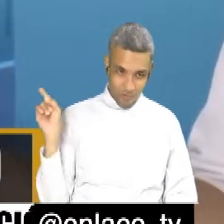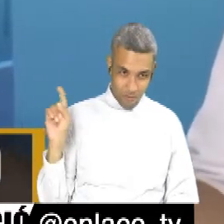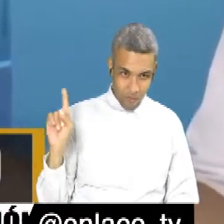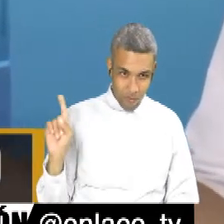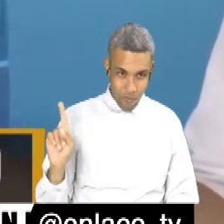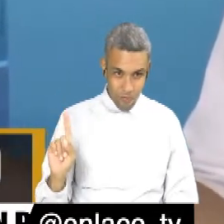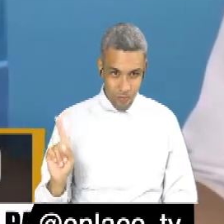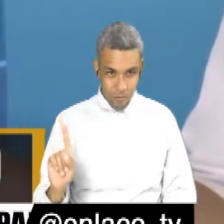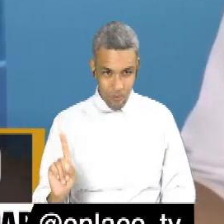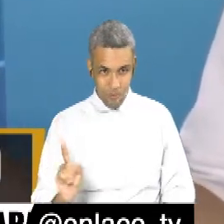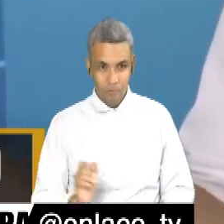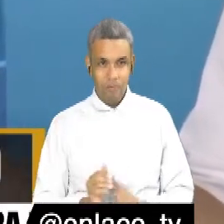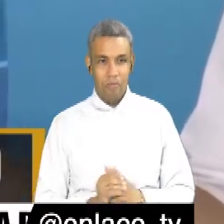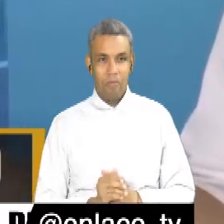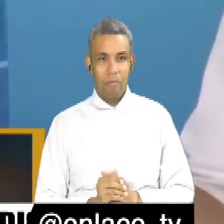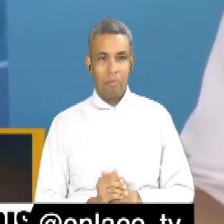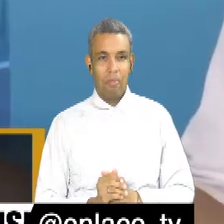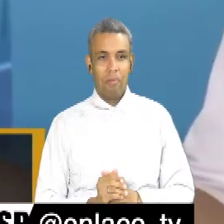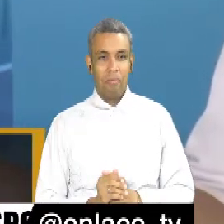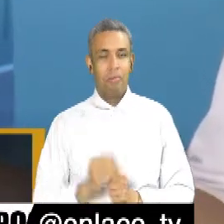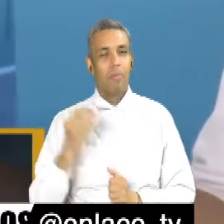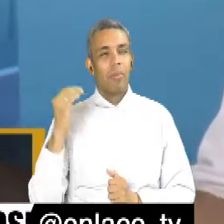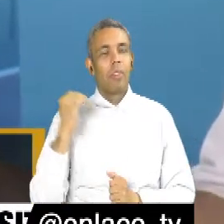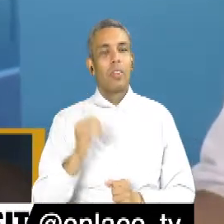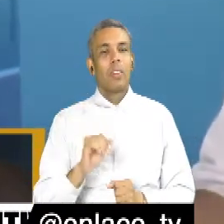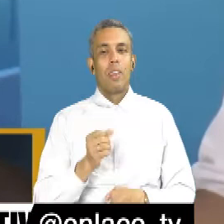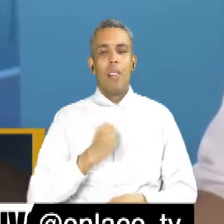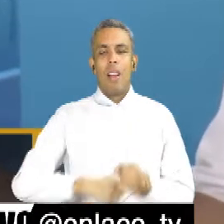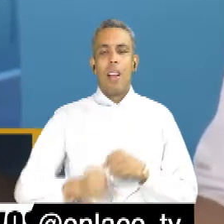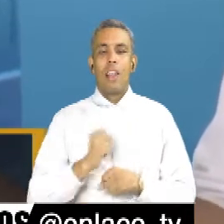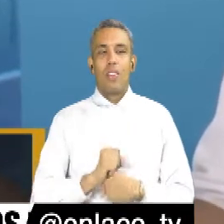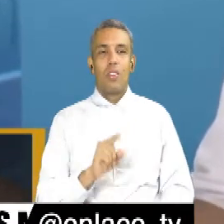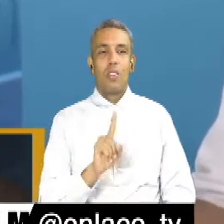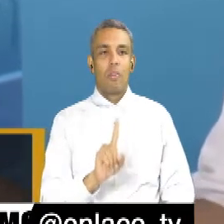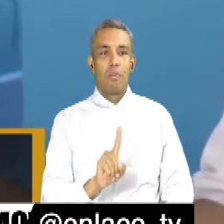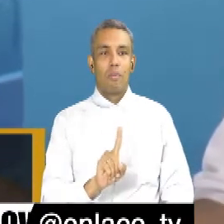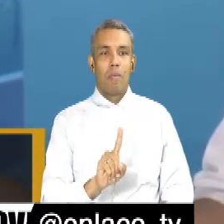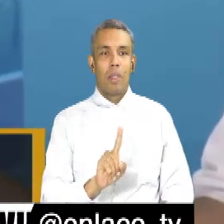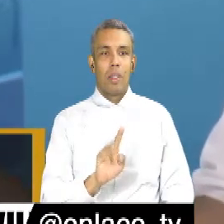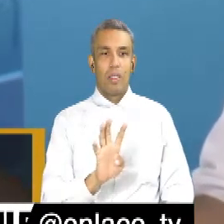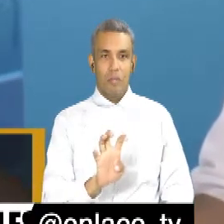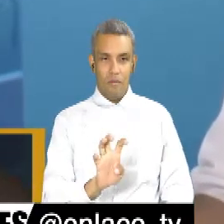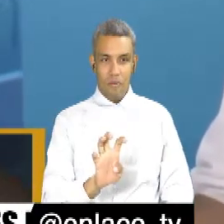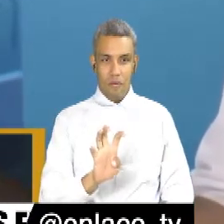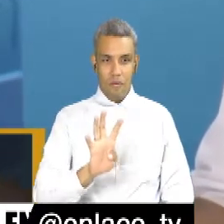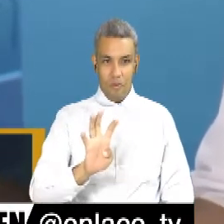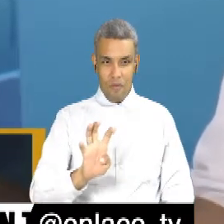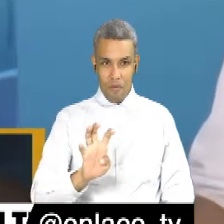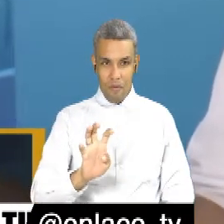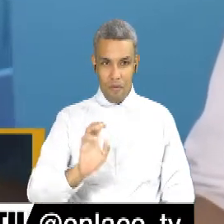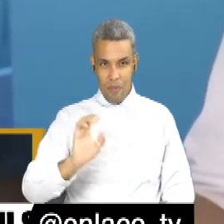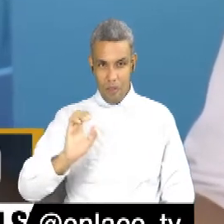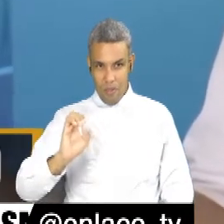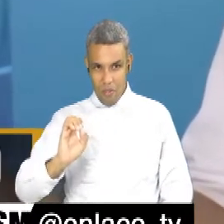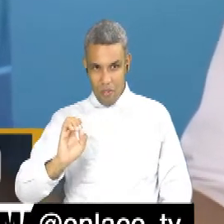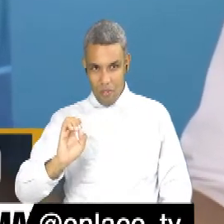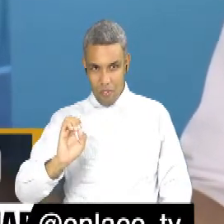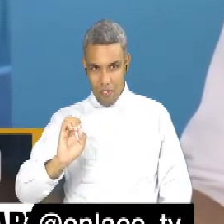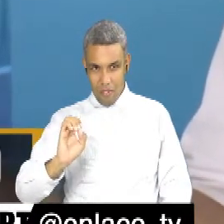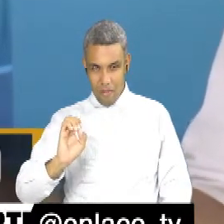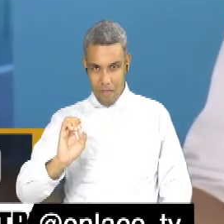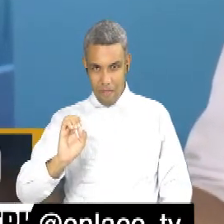detenido en la década de los 90 por la justicia regional, o la justicia sin rostro, que es